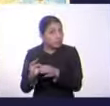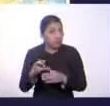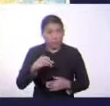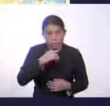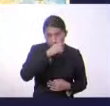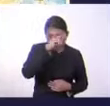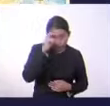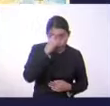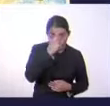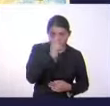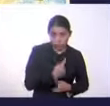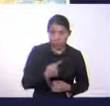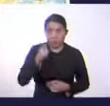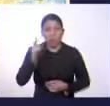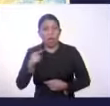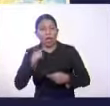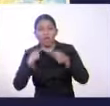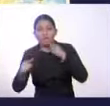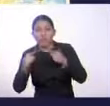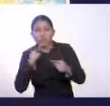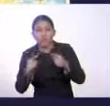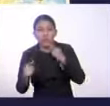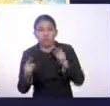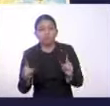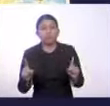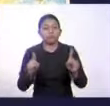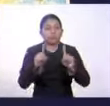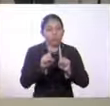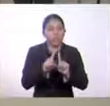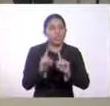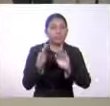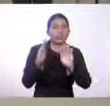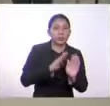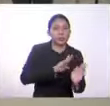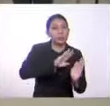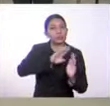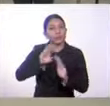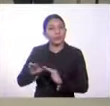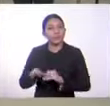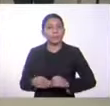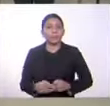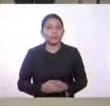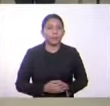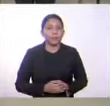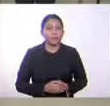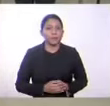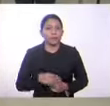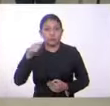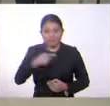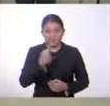empleador. Ahora bien, cuando, por ejemplo, en este caso de este joven, que es despedido de manera